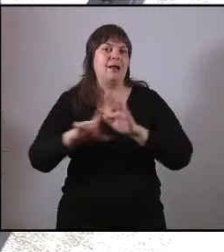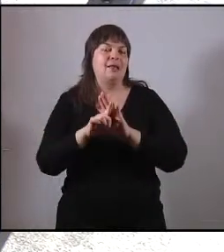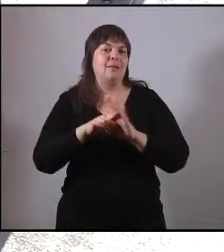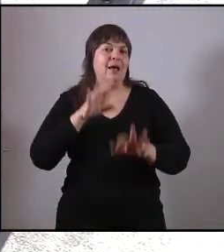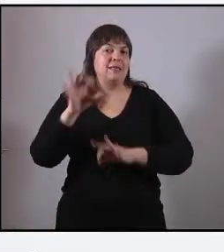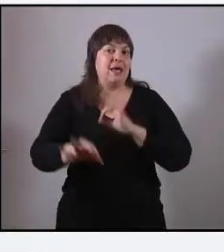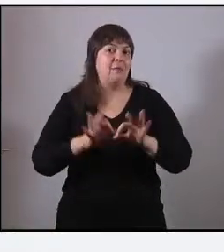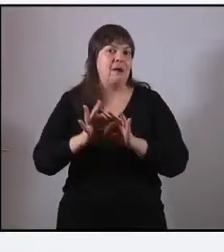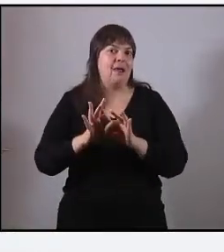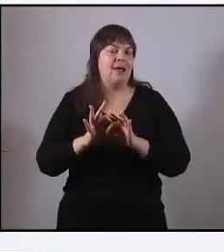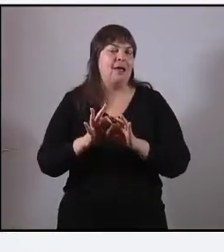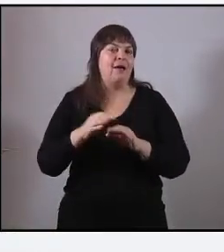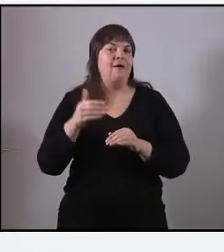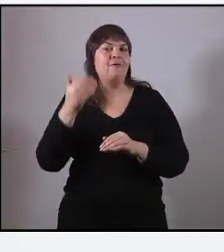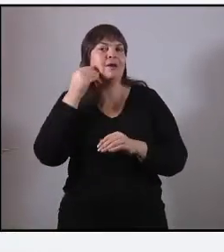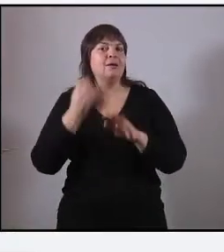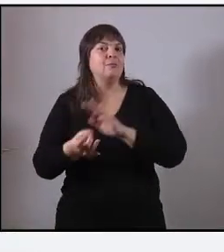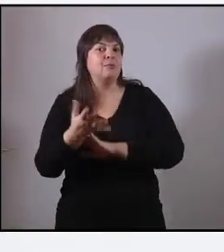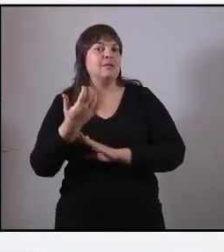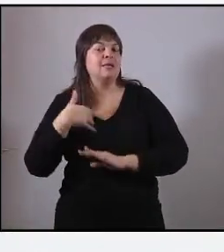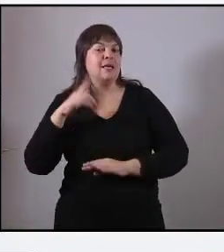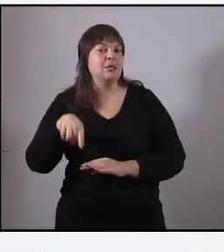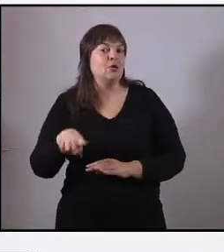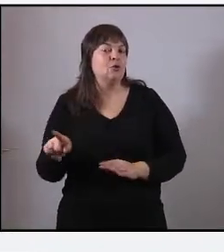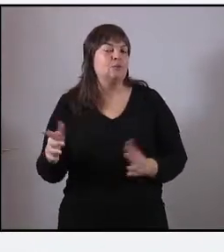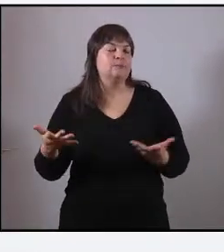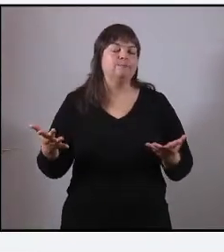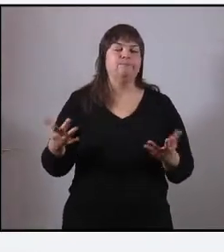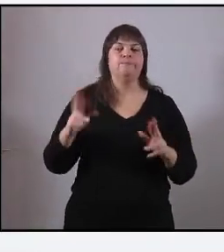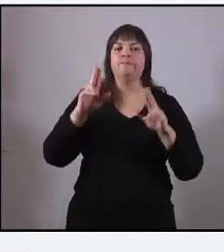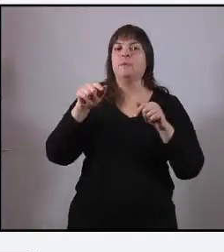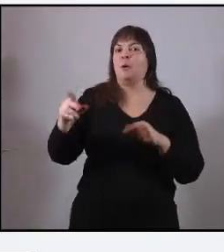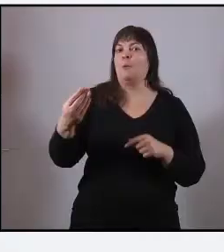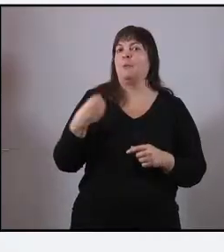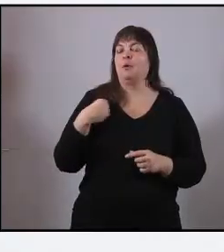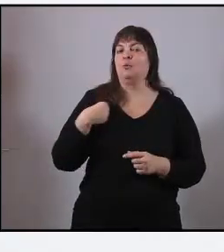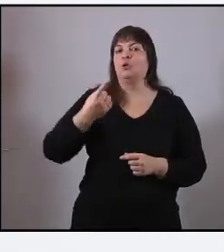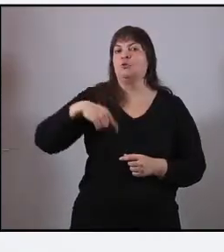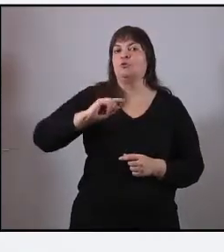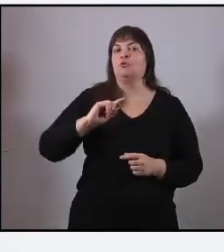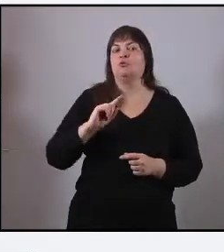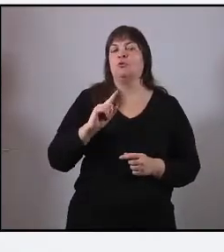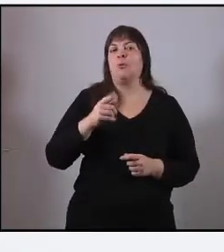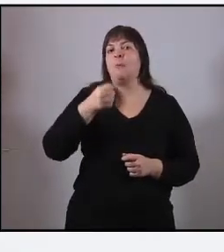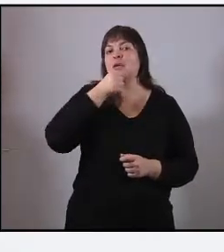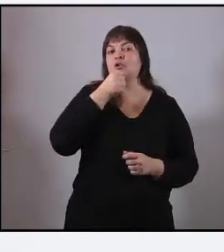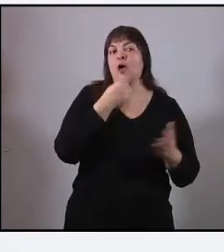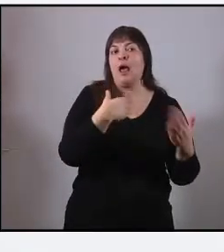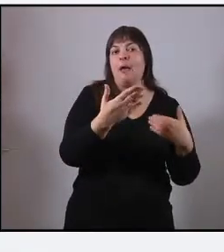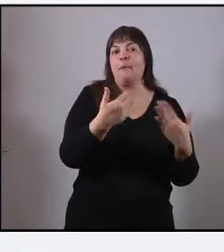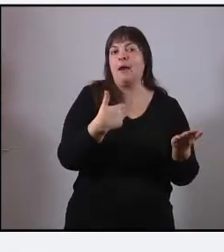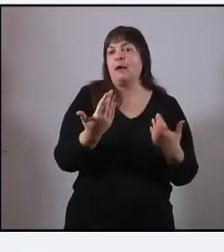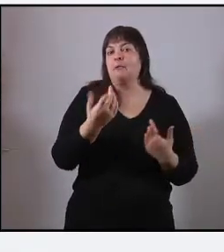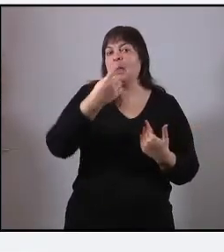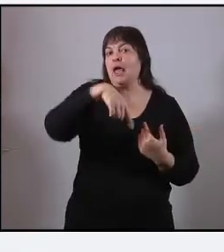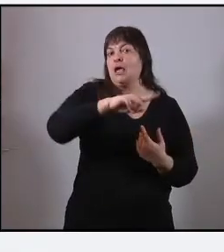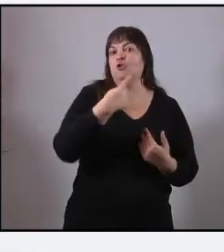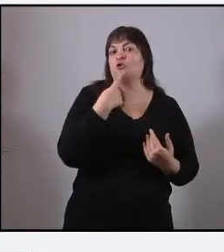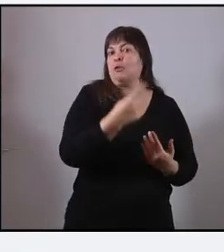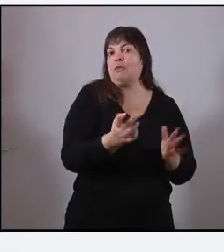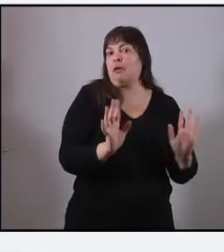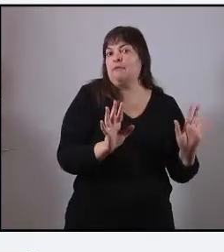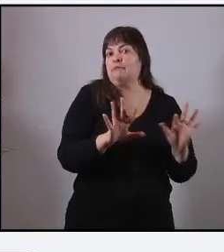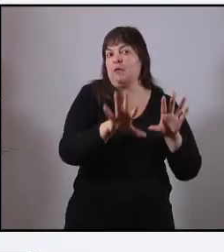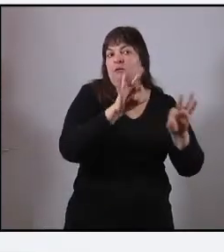Gracias. Muchas gracias, Óscar. Pues en relación con lo que me pregunta de con quién vamos a hablar con el PSOE, pues será con quienes ellos digan que hablemos,